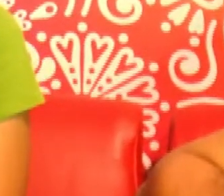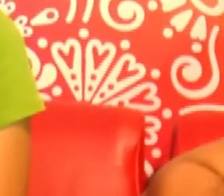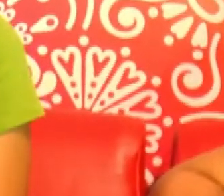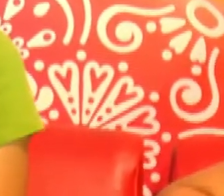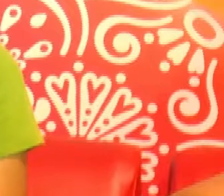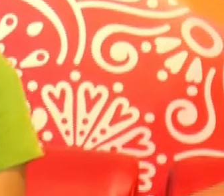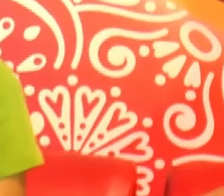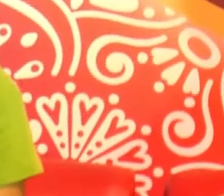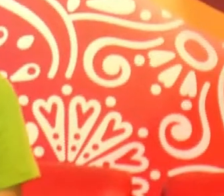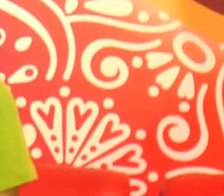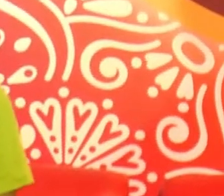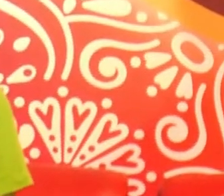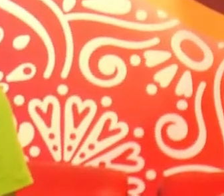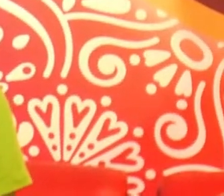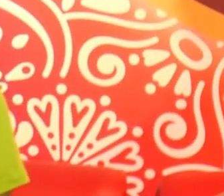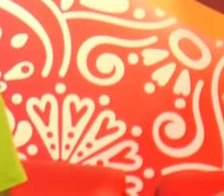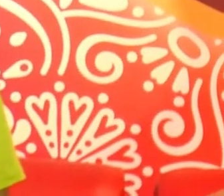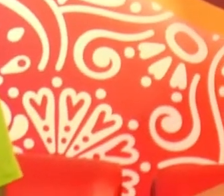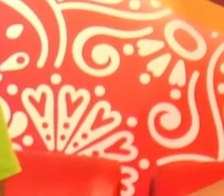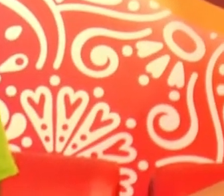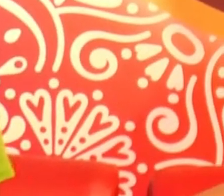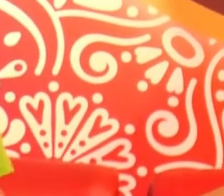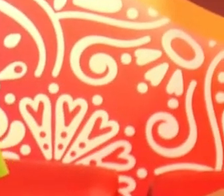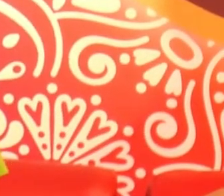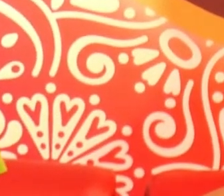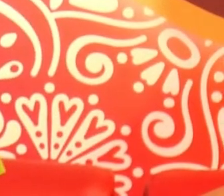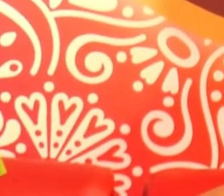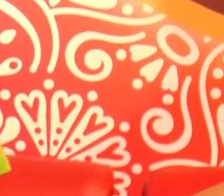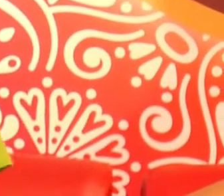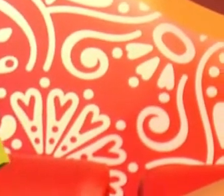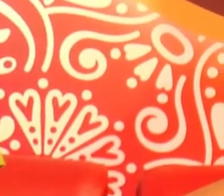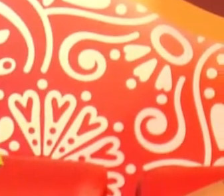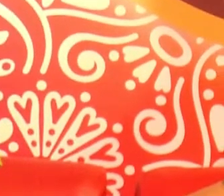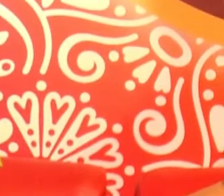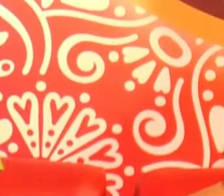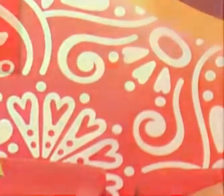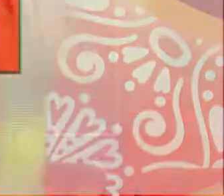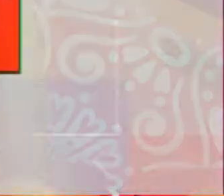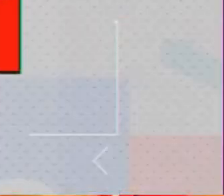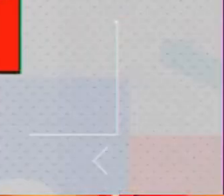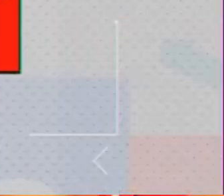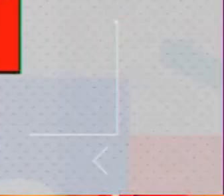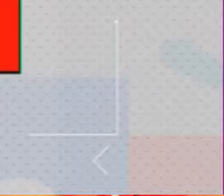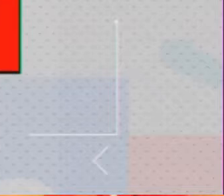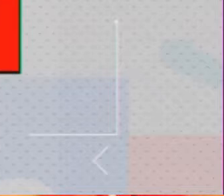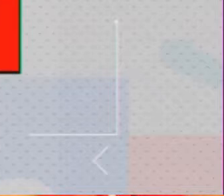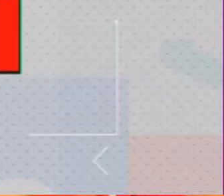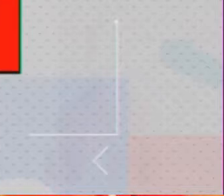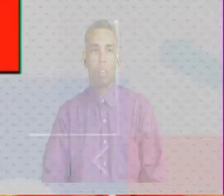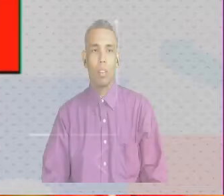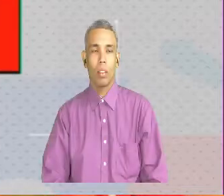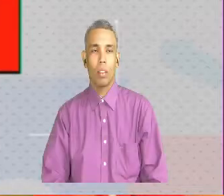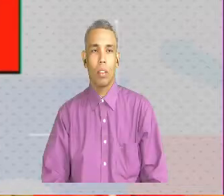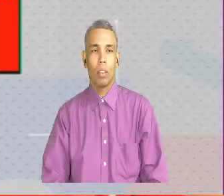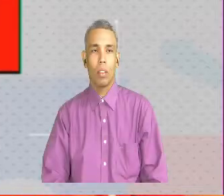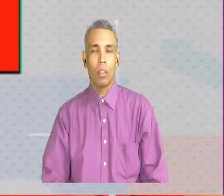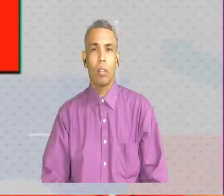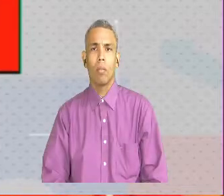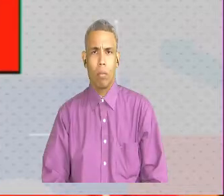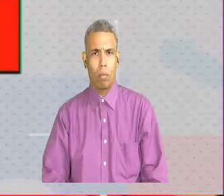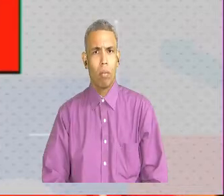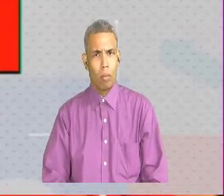cervecería, por supuesto, siempre viene cargada de muchas sorpresas para todos sus clientes. Ustedes se preguntarán, ¿yo por qué tengo una cachucha aquí que dice Goyo? Y